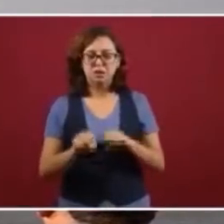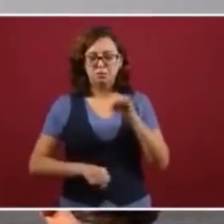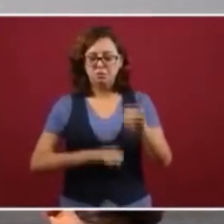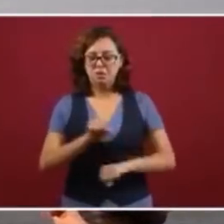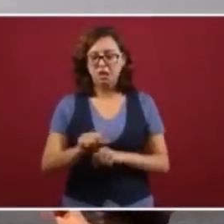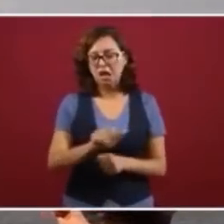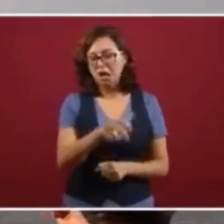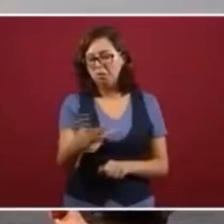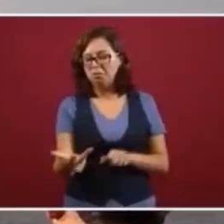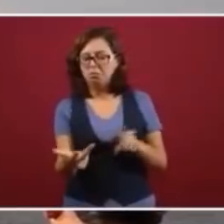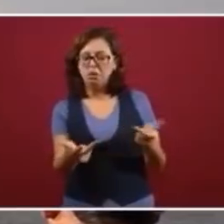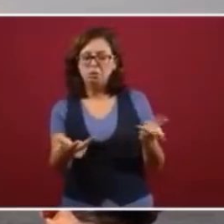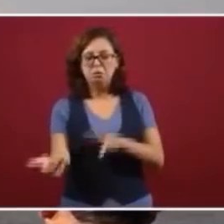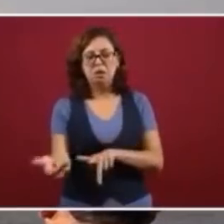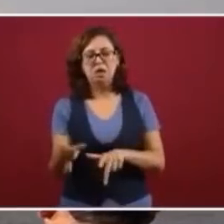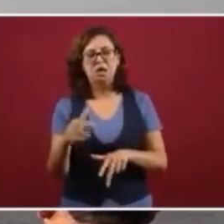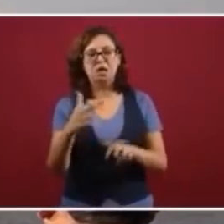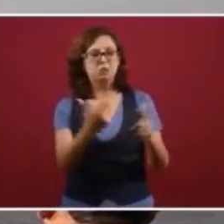se caían las bardas,